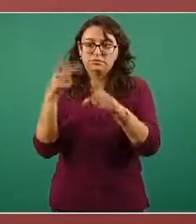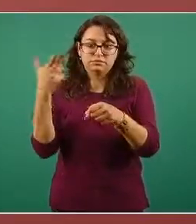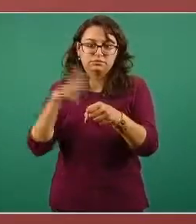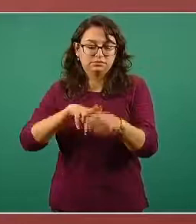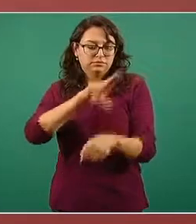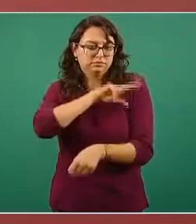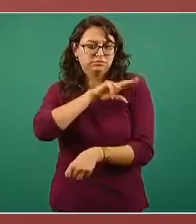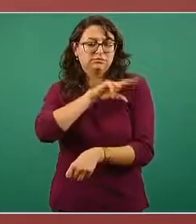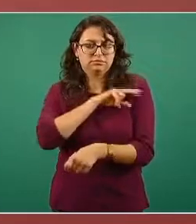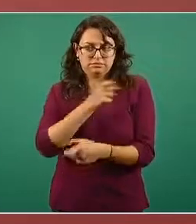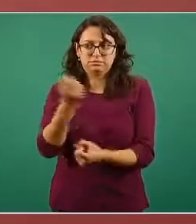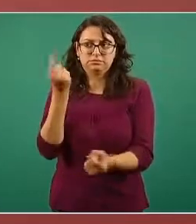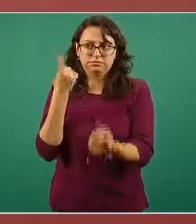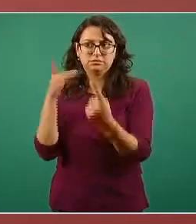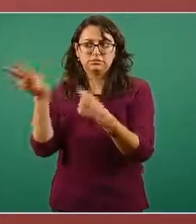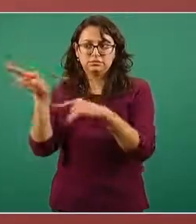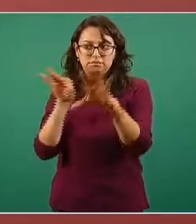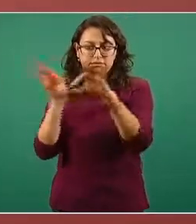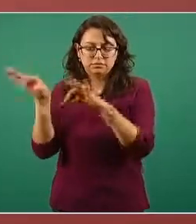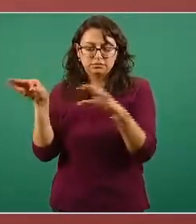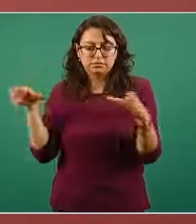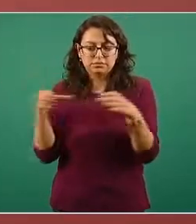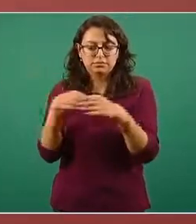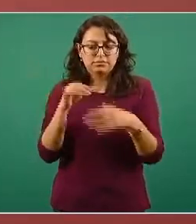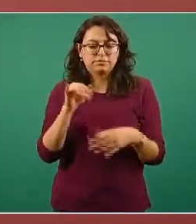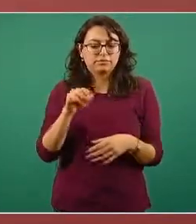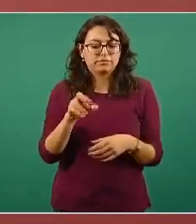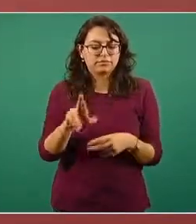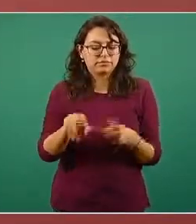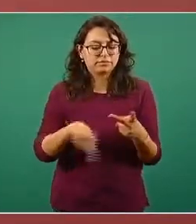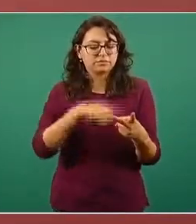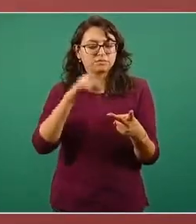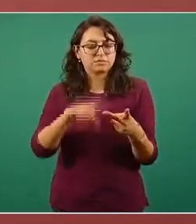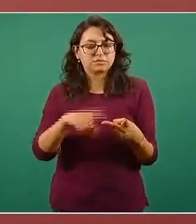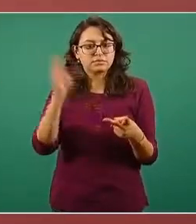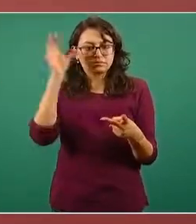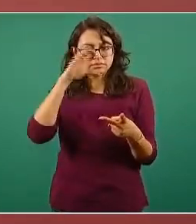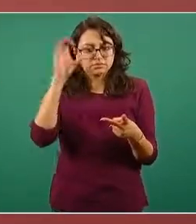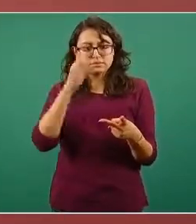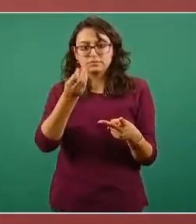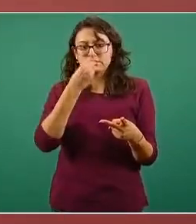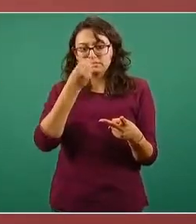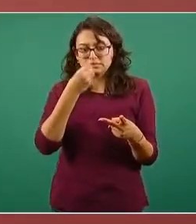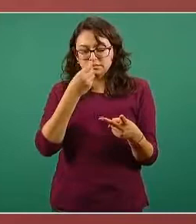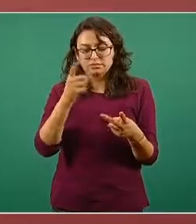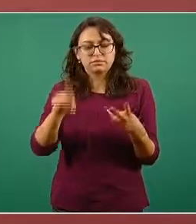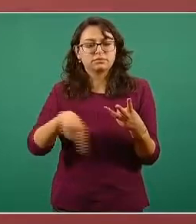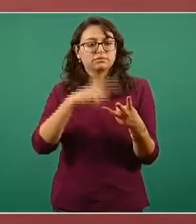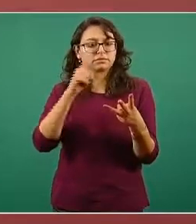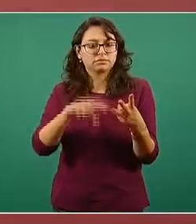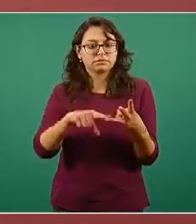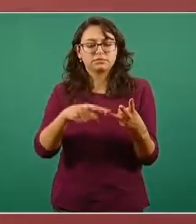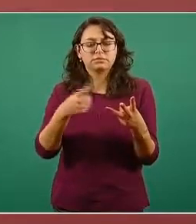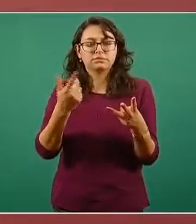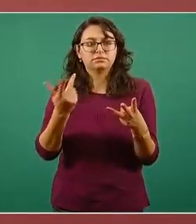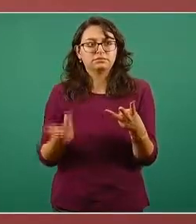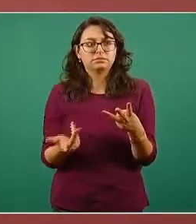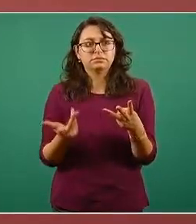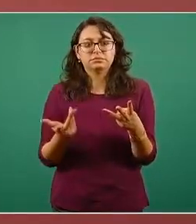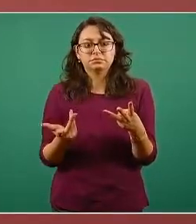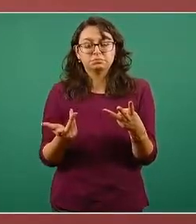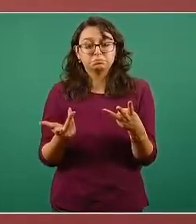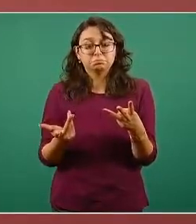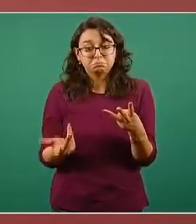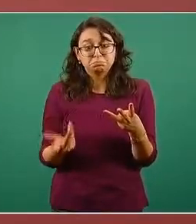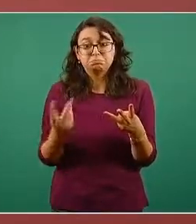privados, del INER, del Instituto Nacional de Ciencias Médicas y Nutrición Salvador Subirán,